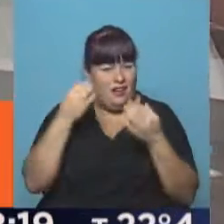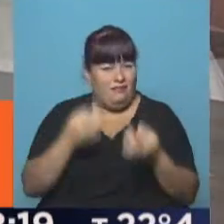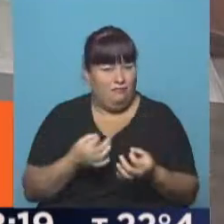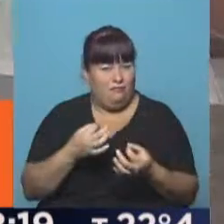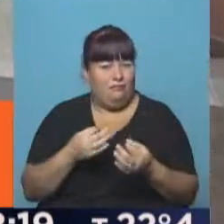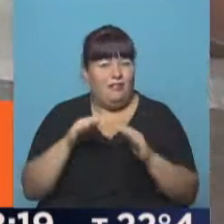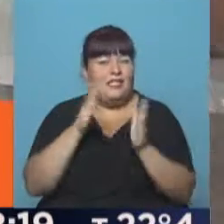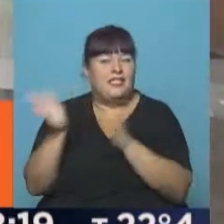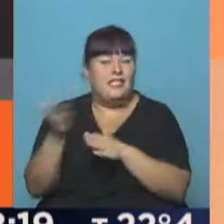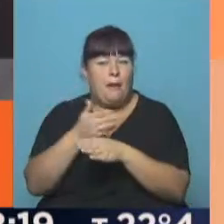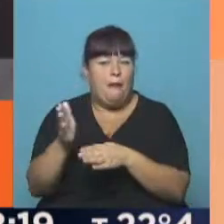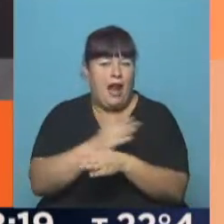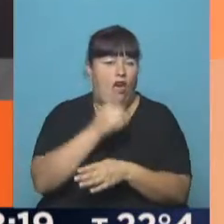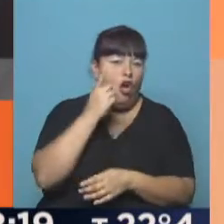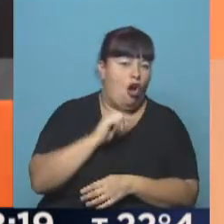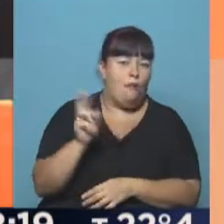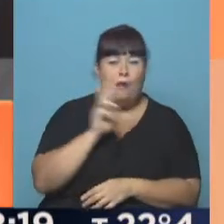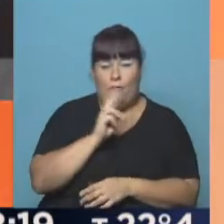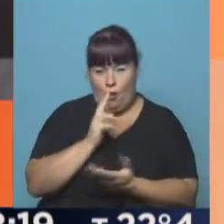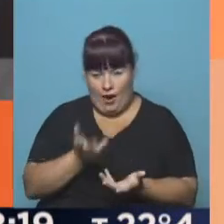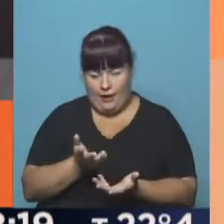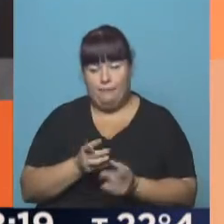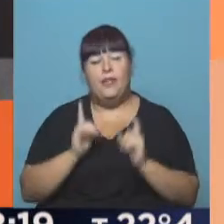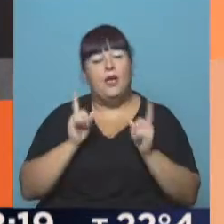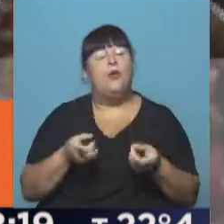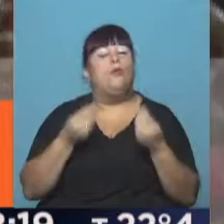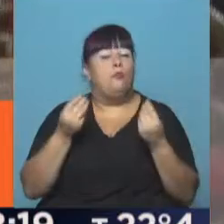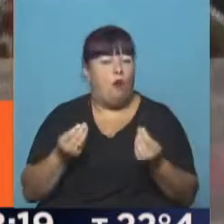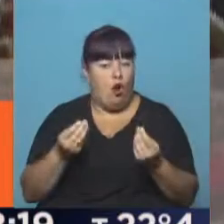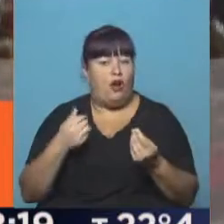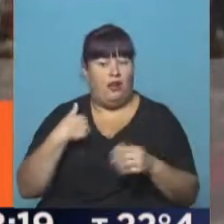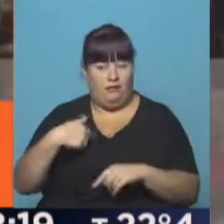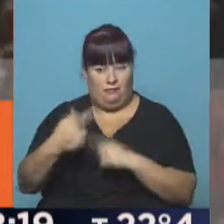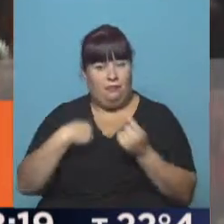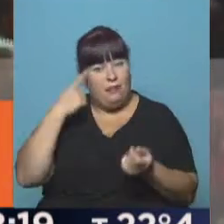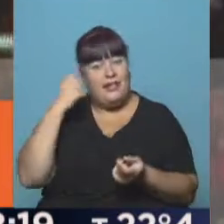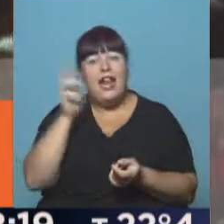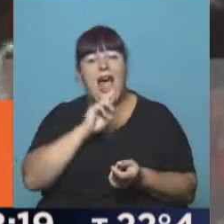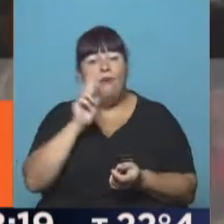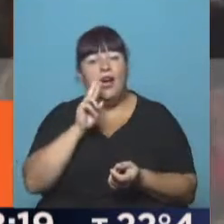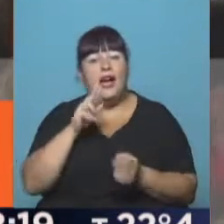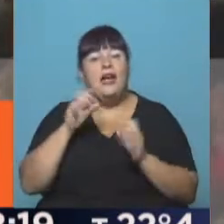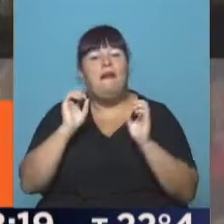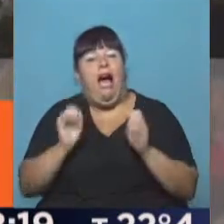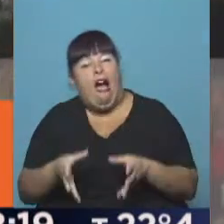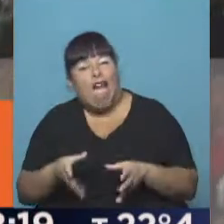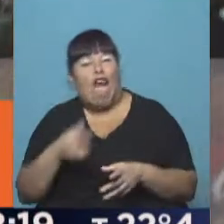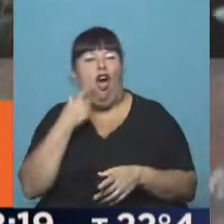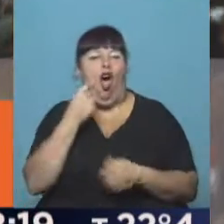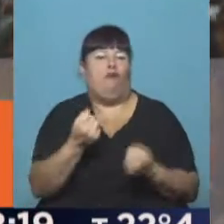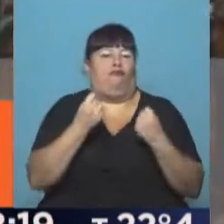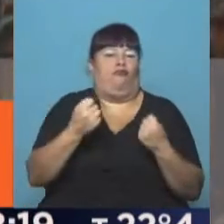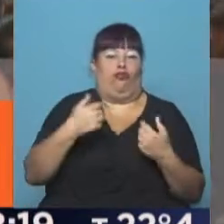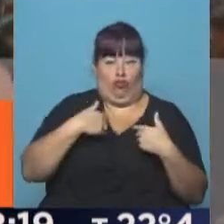efectivamente segmenten a varones y mujeres. Aún porque hemos superado la idea de que las mujeres somos más débiles, que los varones,